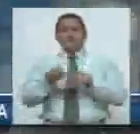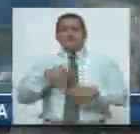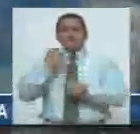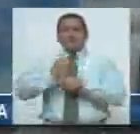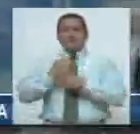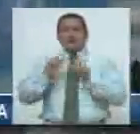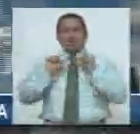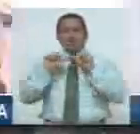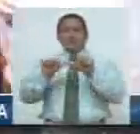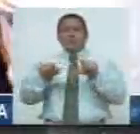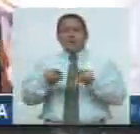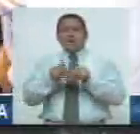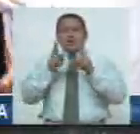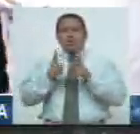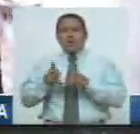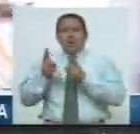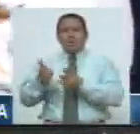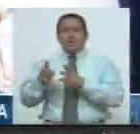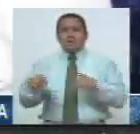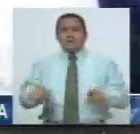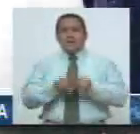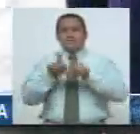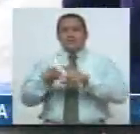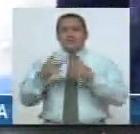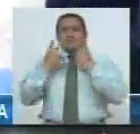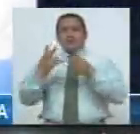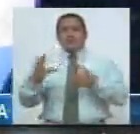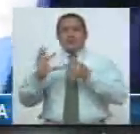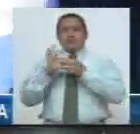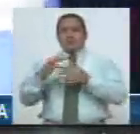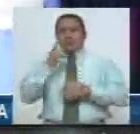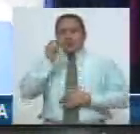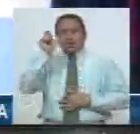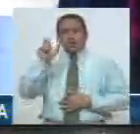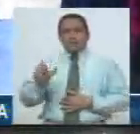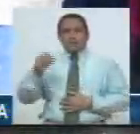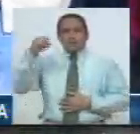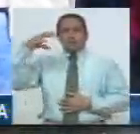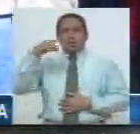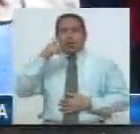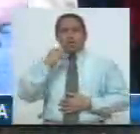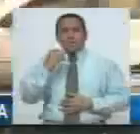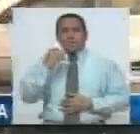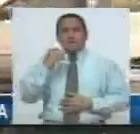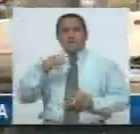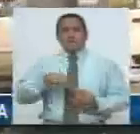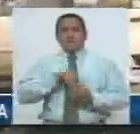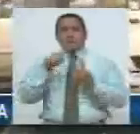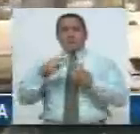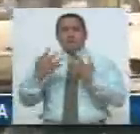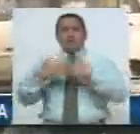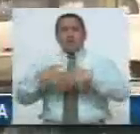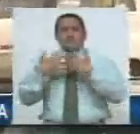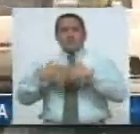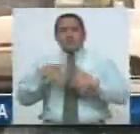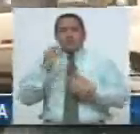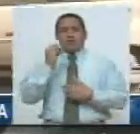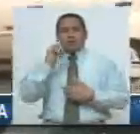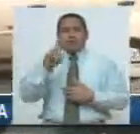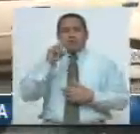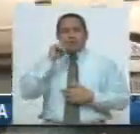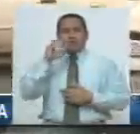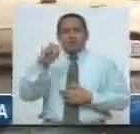gestión y continuarla. Aquí se vincula el candidato de Solidaridad Nacional, Luis Castañeda Locio, con la empresa de transportes